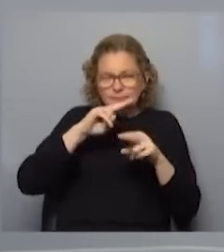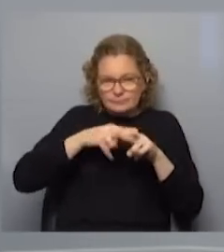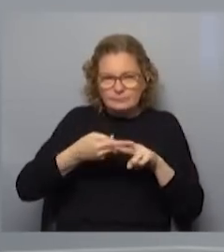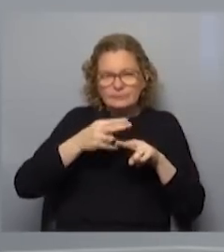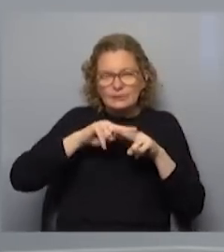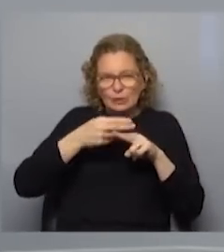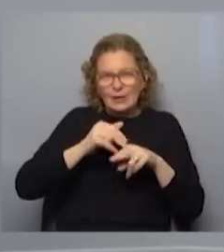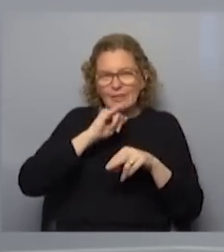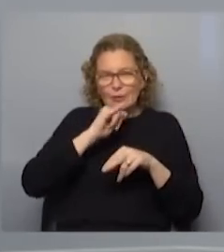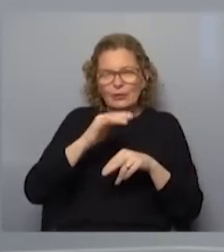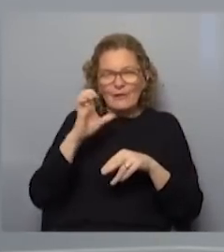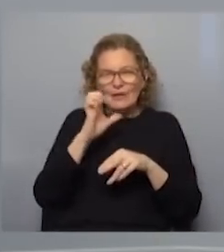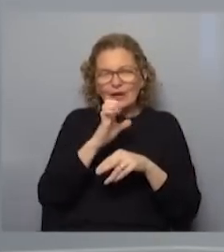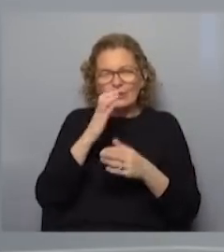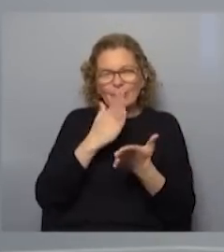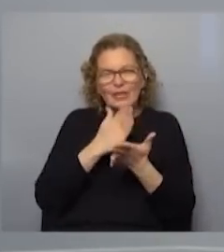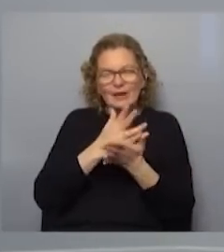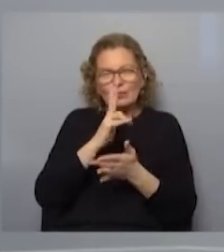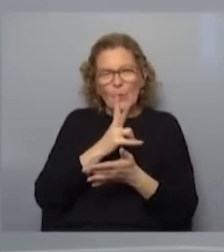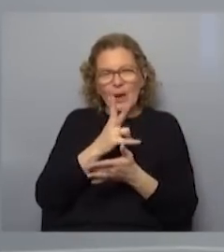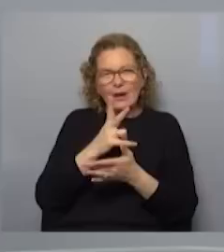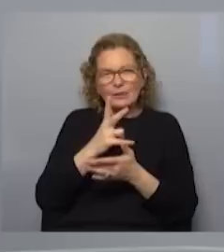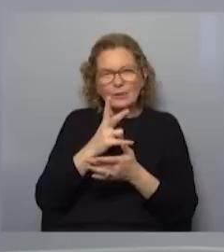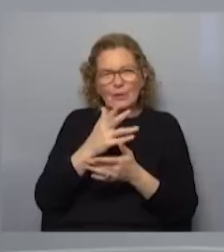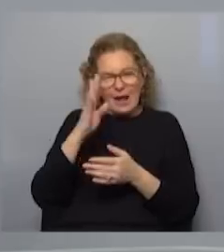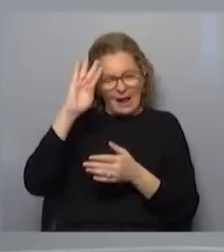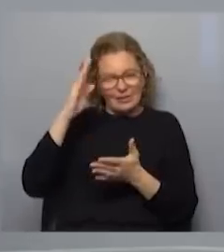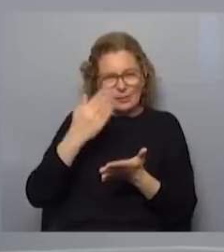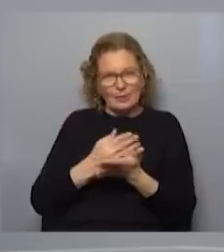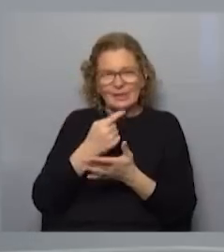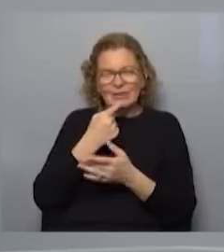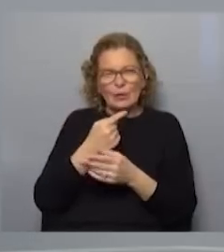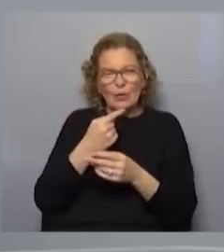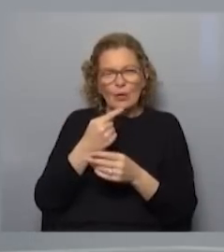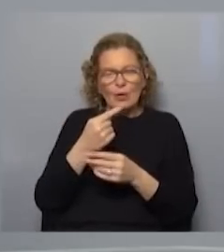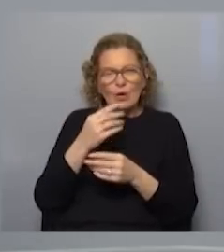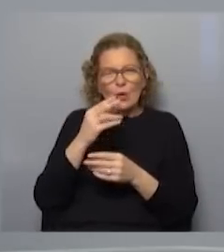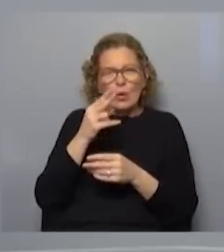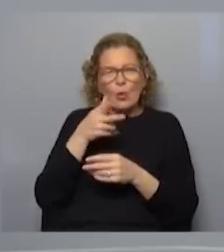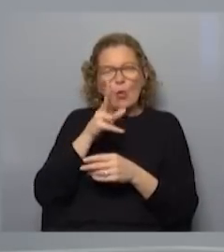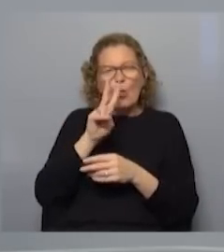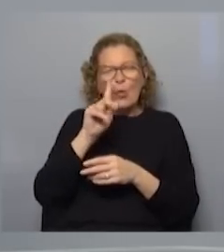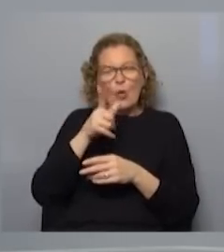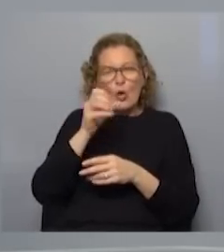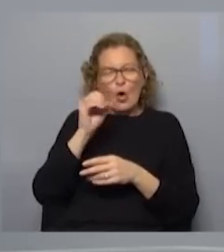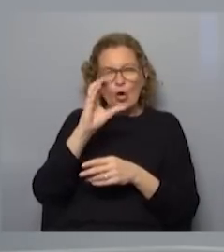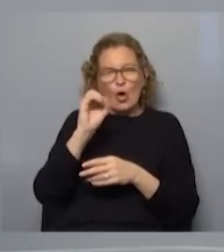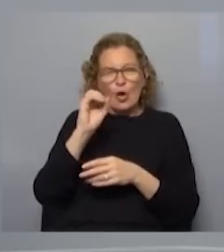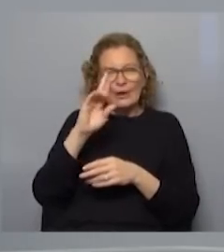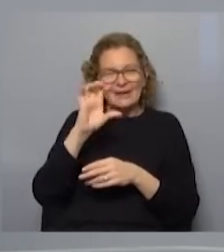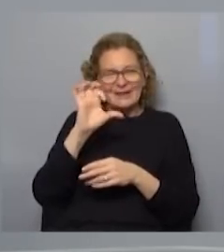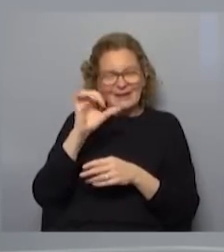denuncia sobre violaciones de los Derechos Humanos en el terrorismo de estado Me refiero a Hugo cores Hugo cores es